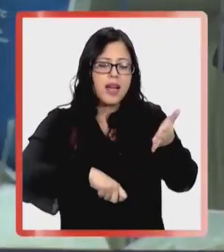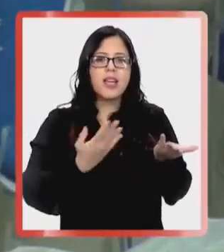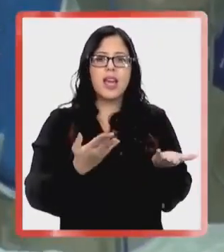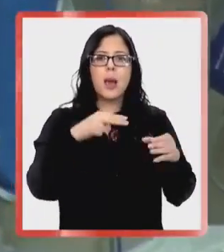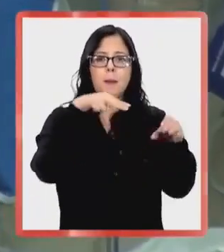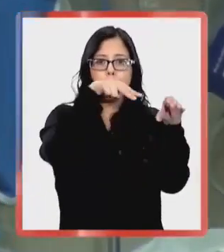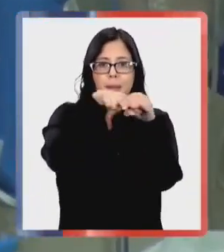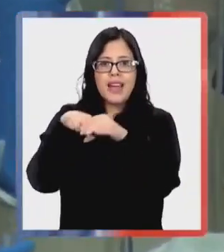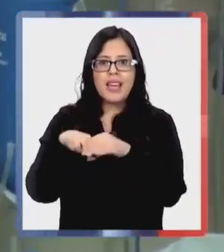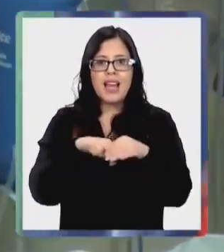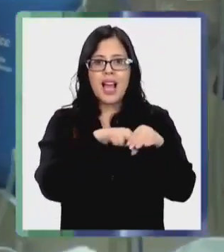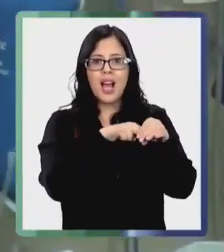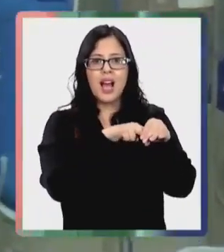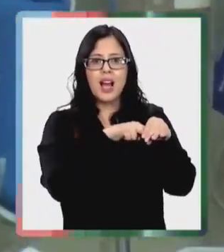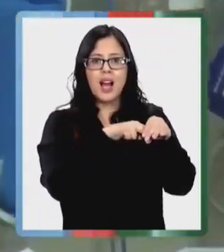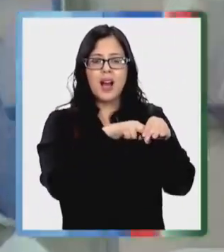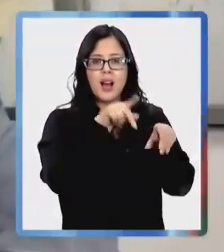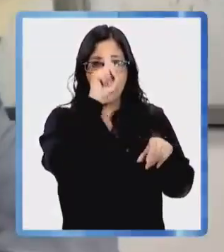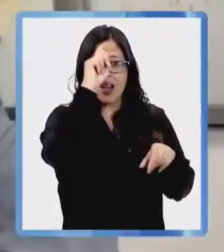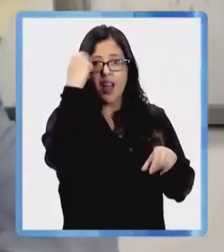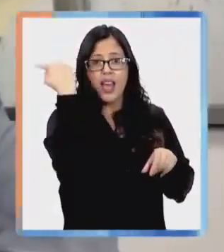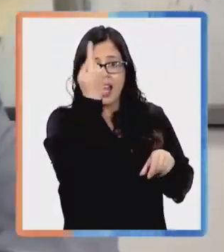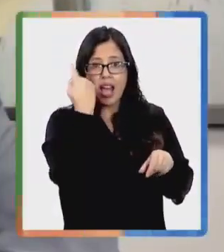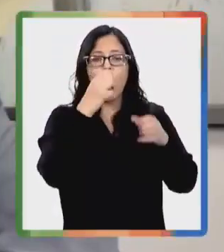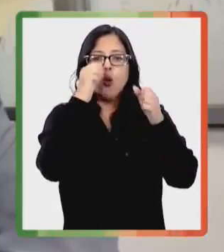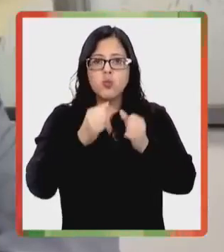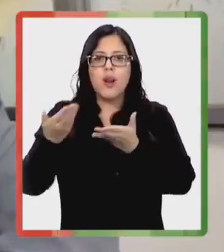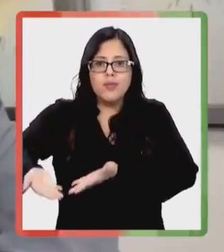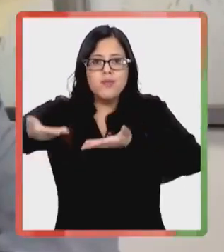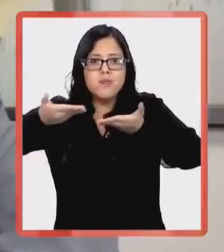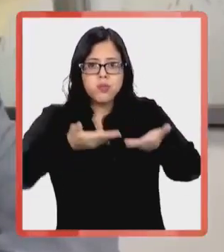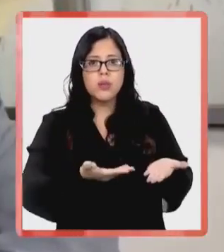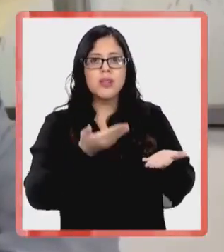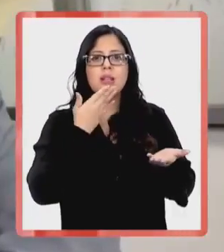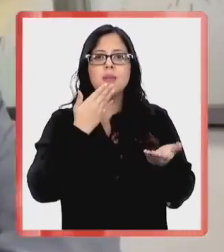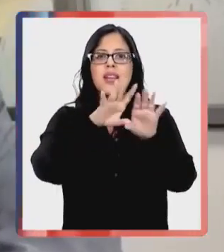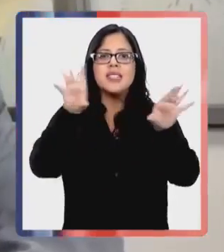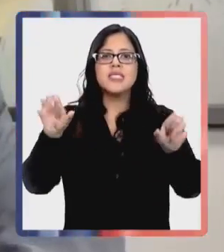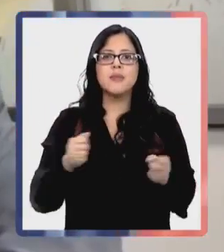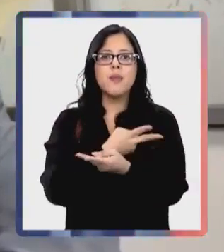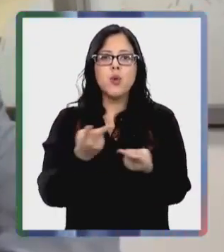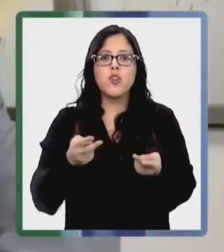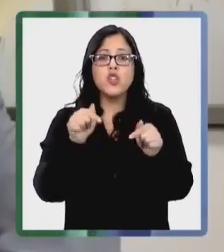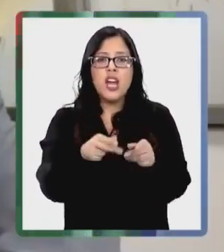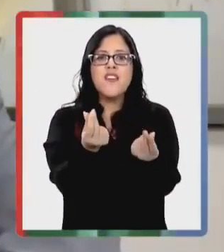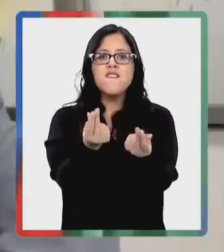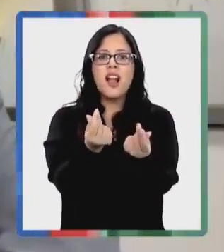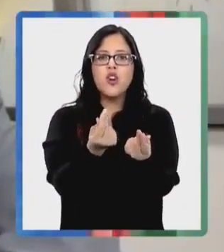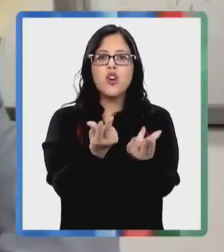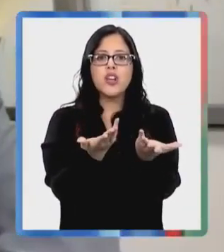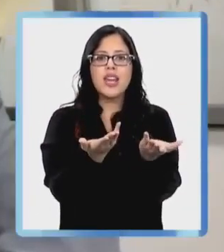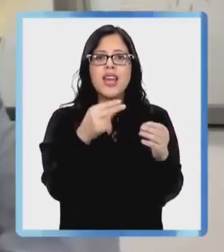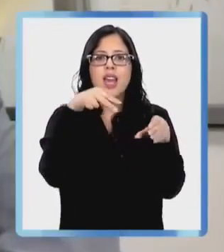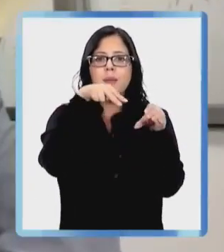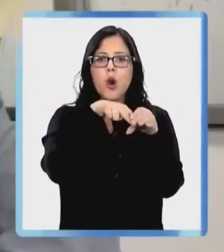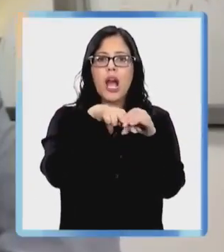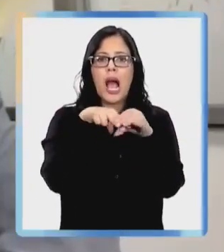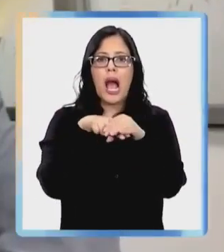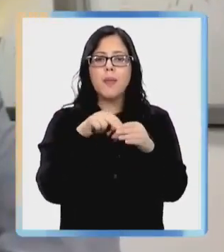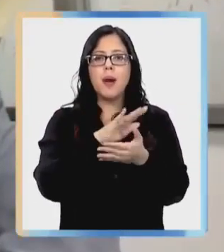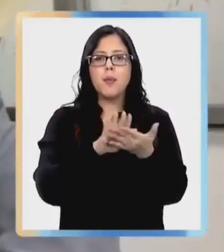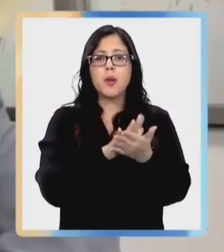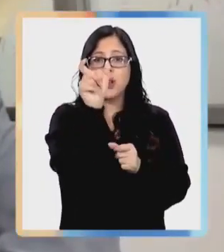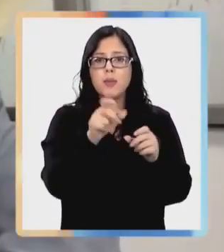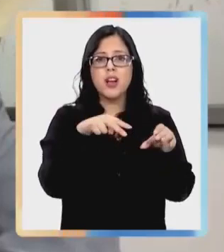las camas privadas se pusieran al alcance del sistema público y además se fijó el valor día cama. Es decir, una